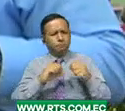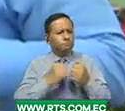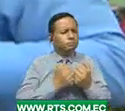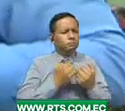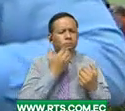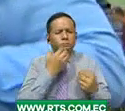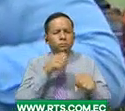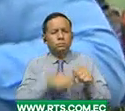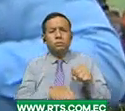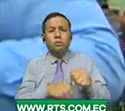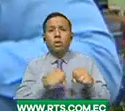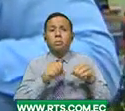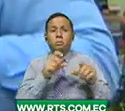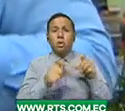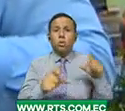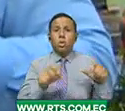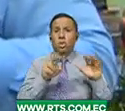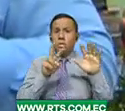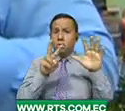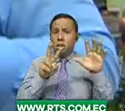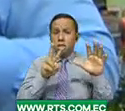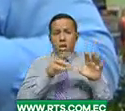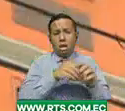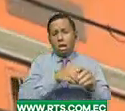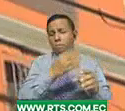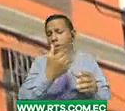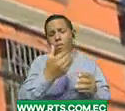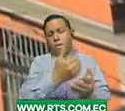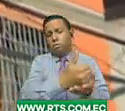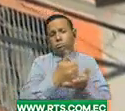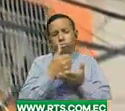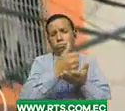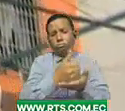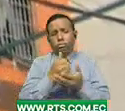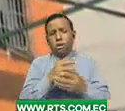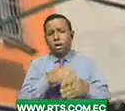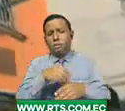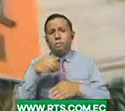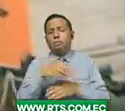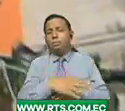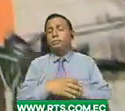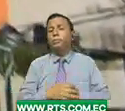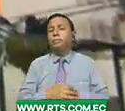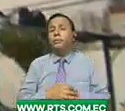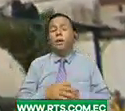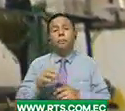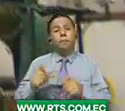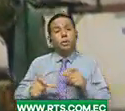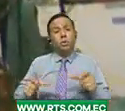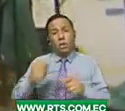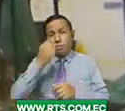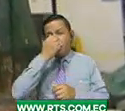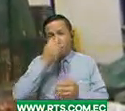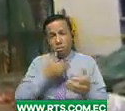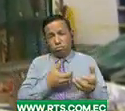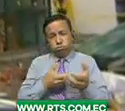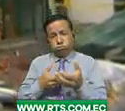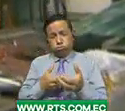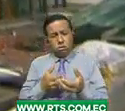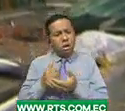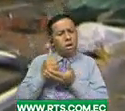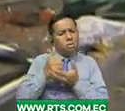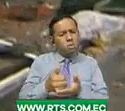personas que habitaban en este condominio fueron evacuadas. Personal del Cuerpo de Bomberos de Guayaquil procedió a remover los